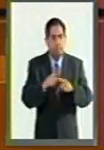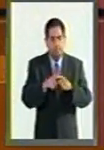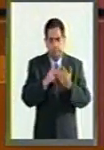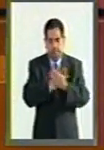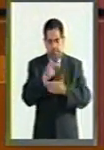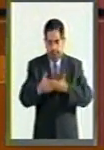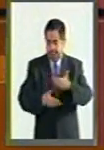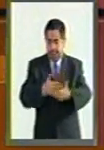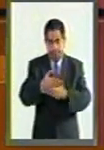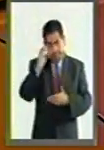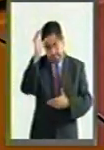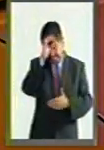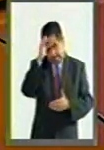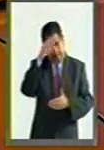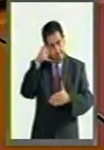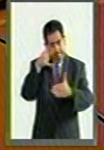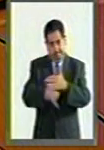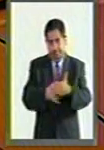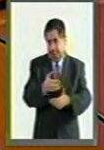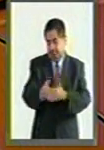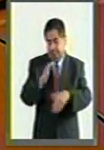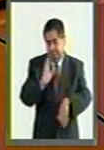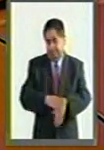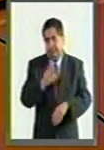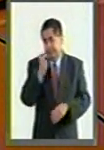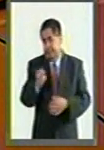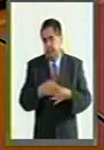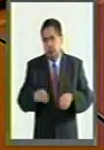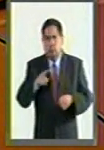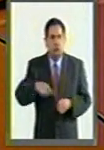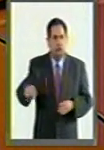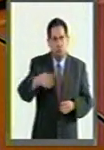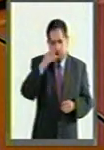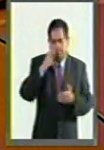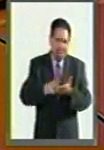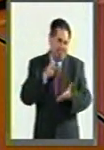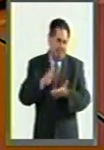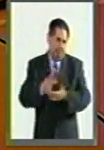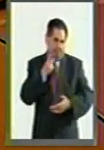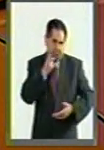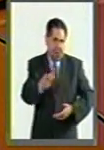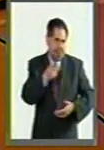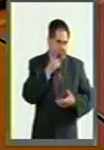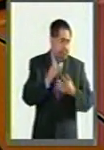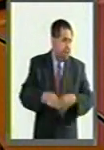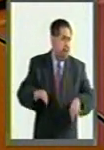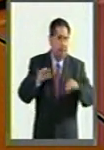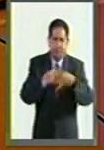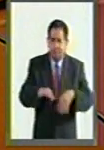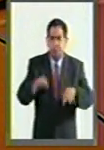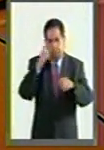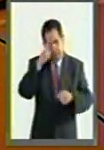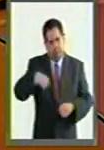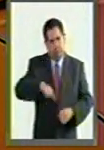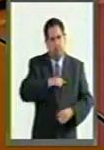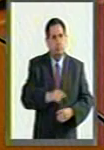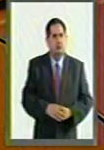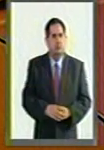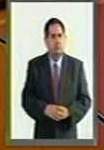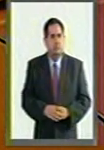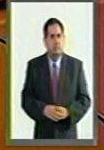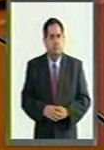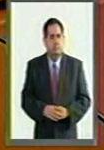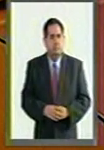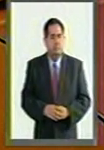progreso científico, cuestiones que todo mundo enfatizó de gran relevancia para el país.